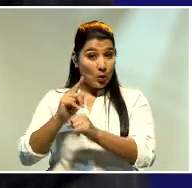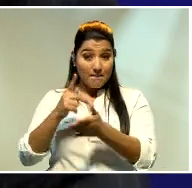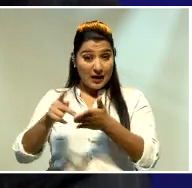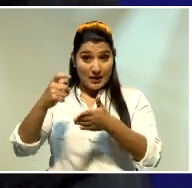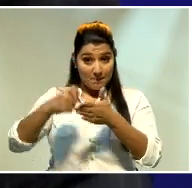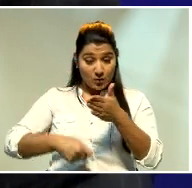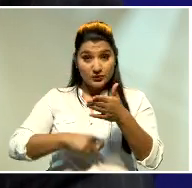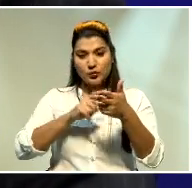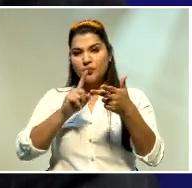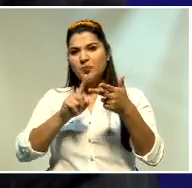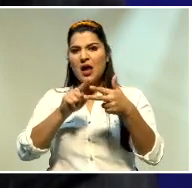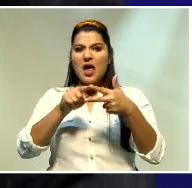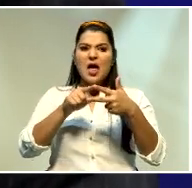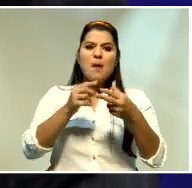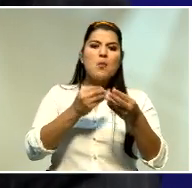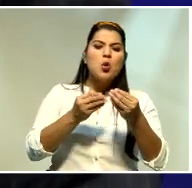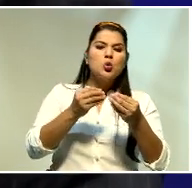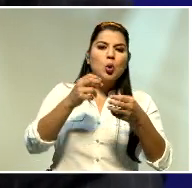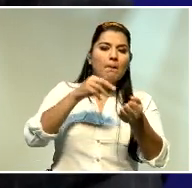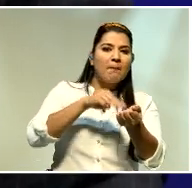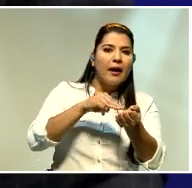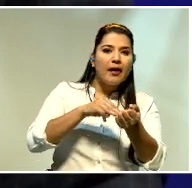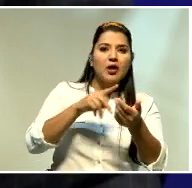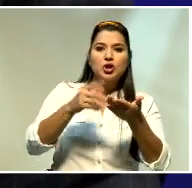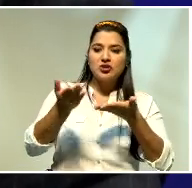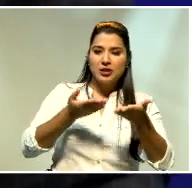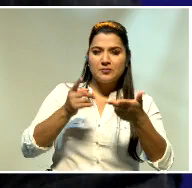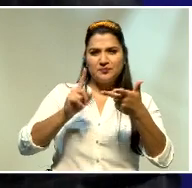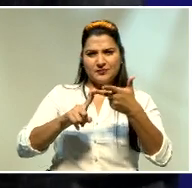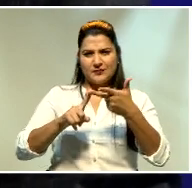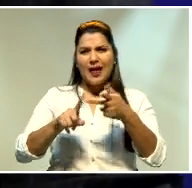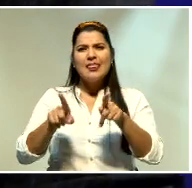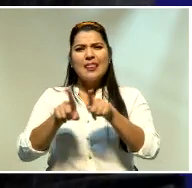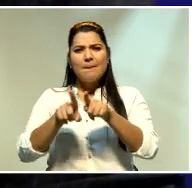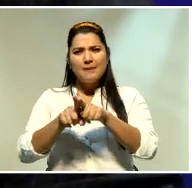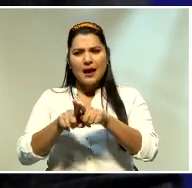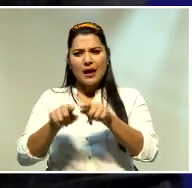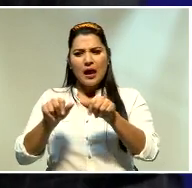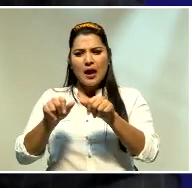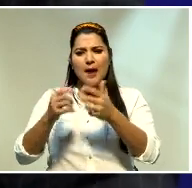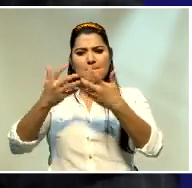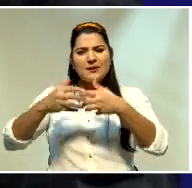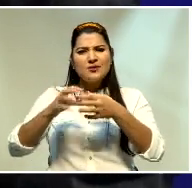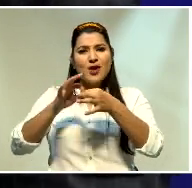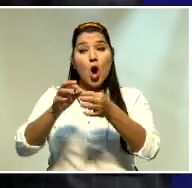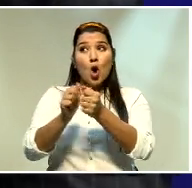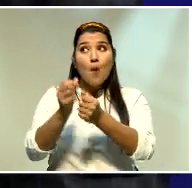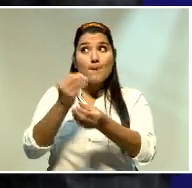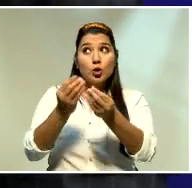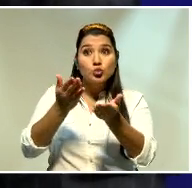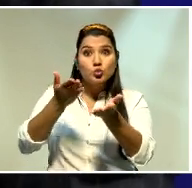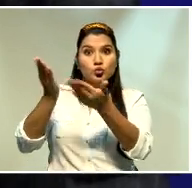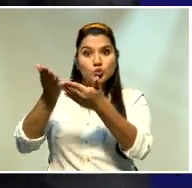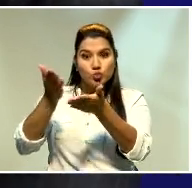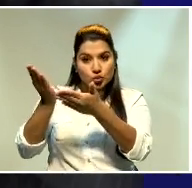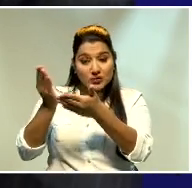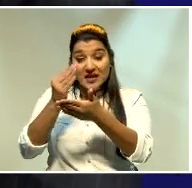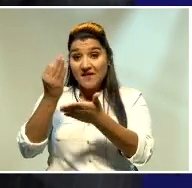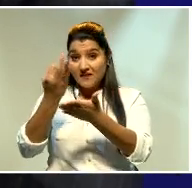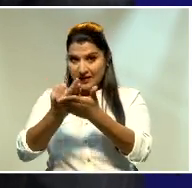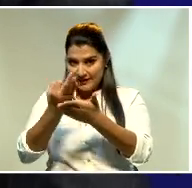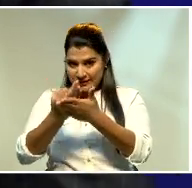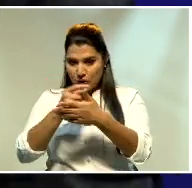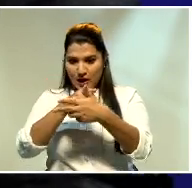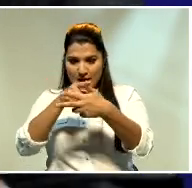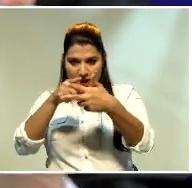creciendo mucho también parte de las exportaciones, los sectores financieros. Y son sectores que crecen, pero demandan